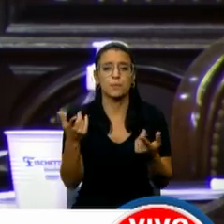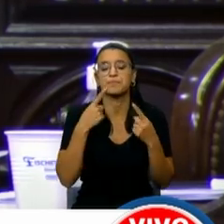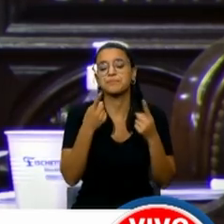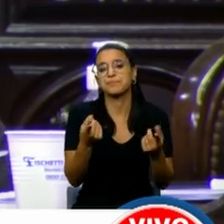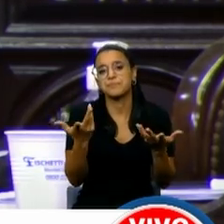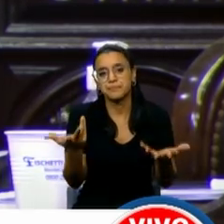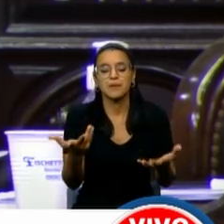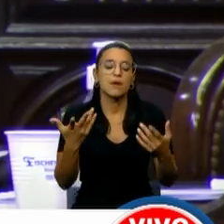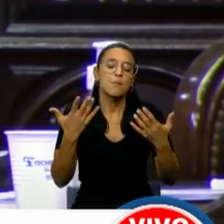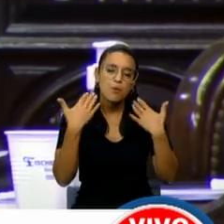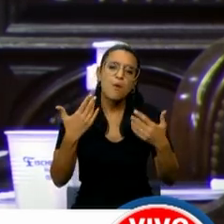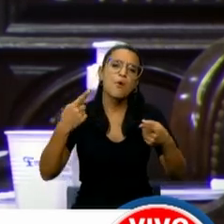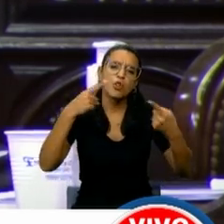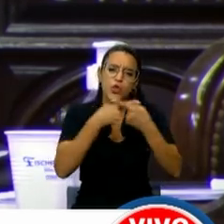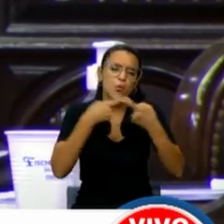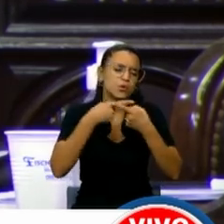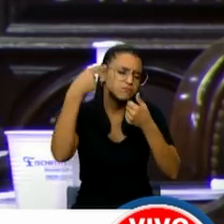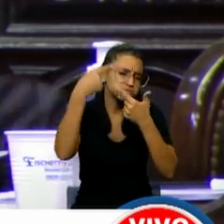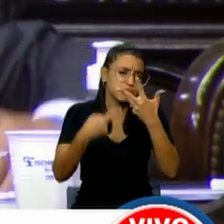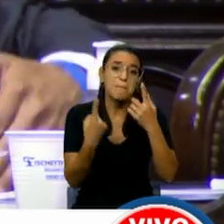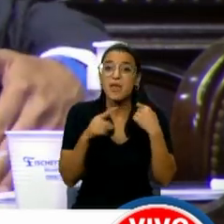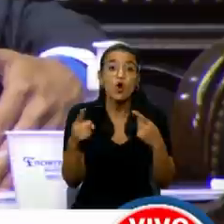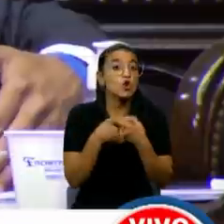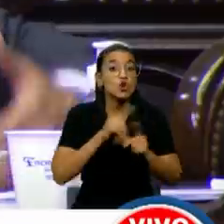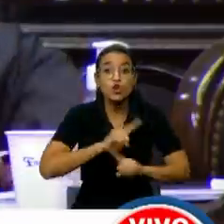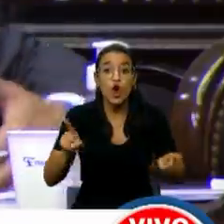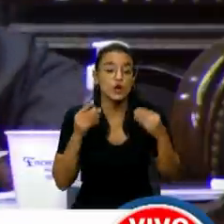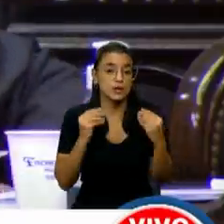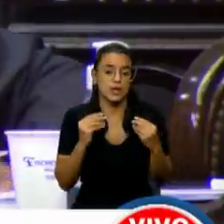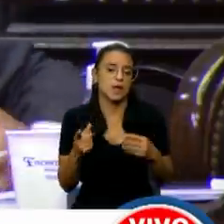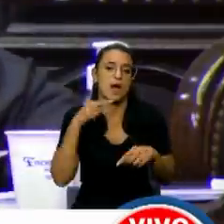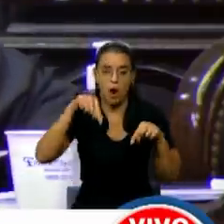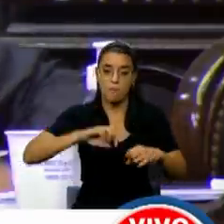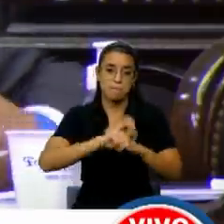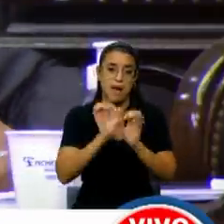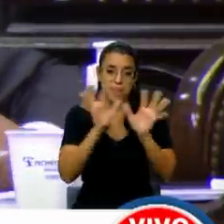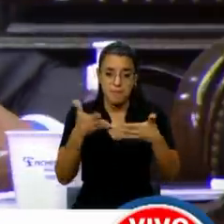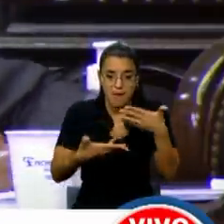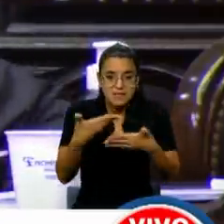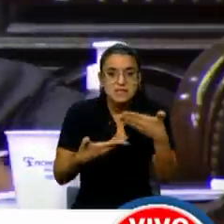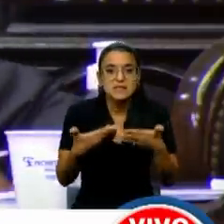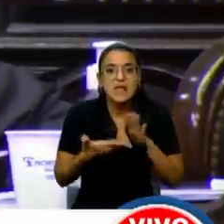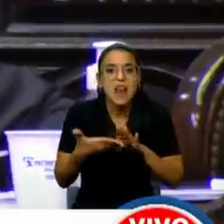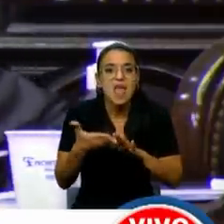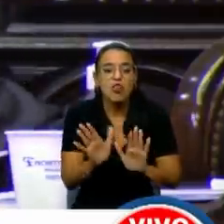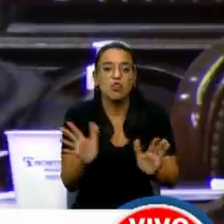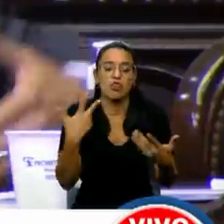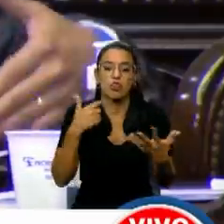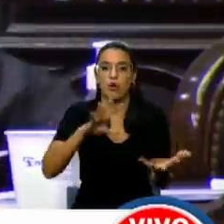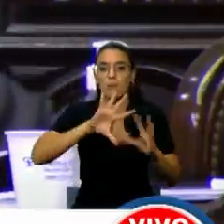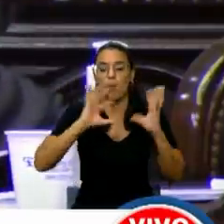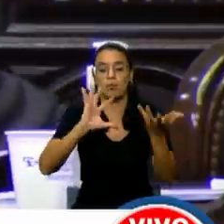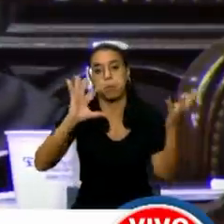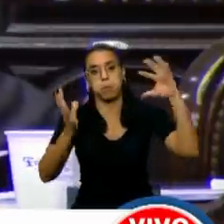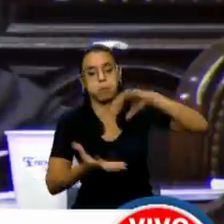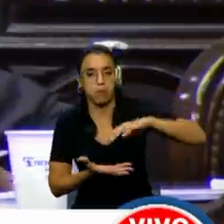discutir de todo lo que no podemos discutir es que estamos saliendo de una pandemia que puso el mundo patas arriba que nos hizo caer